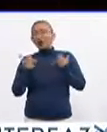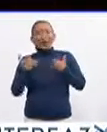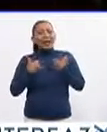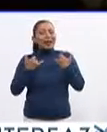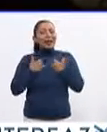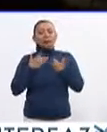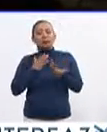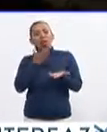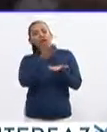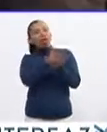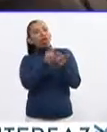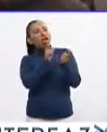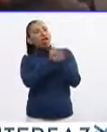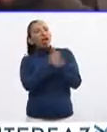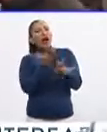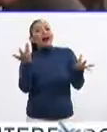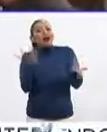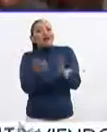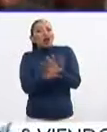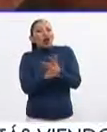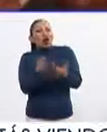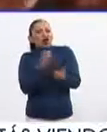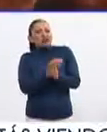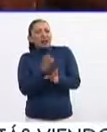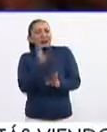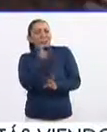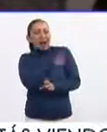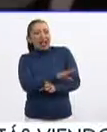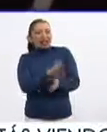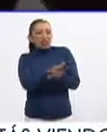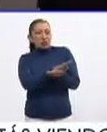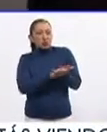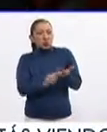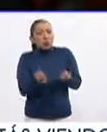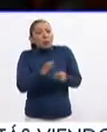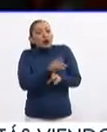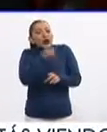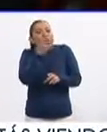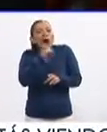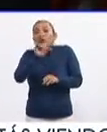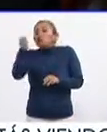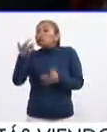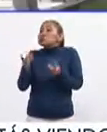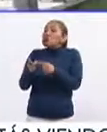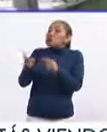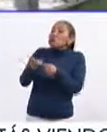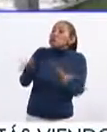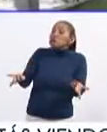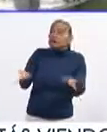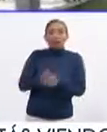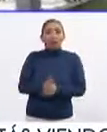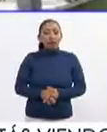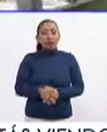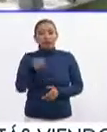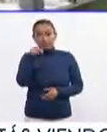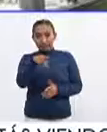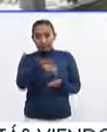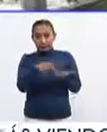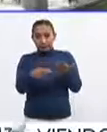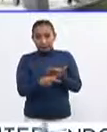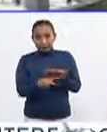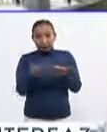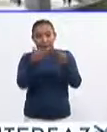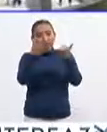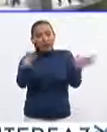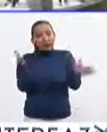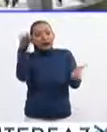han acercado a prácticas delictivas porque no tienen otras opciones. Además, este proyecto